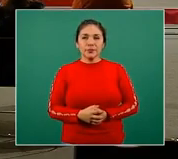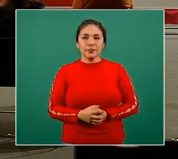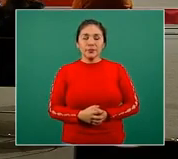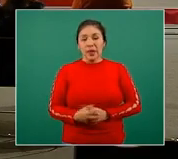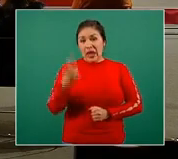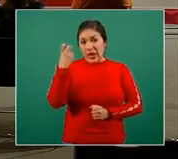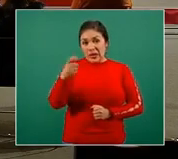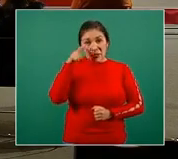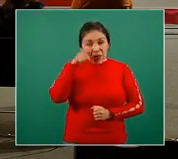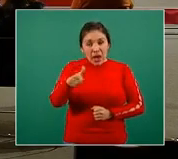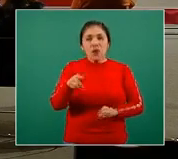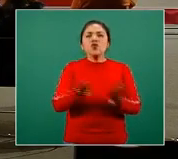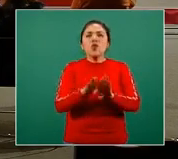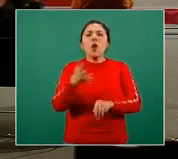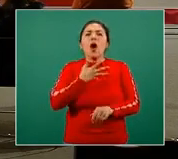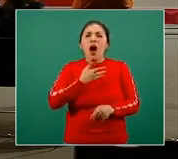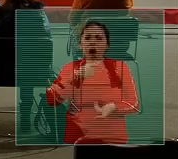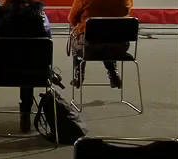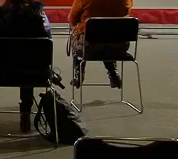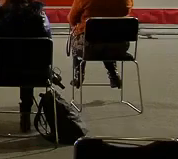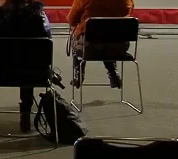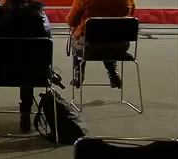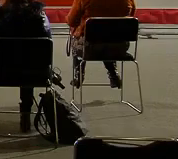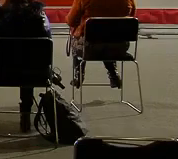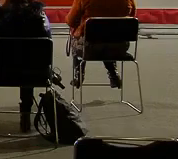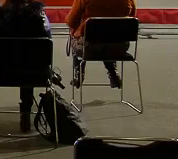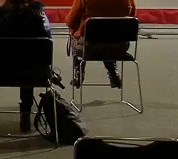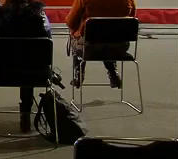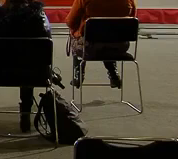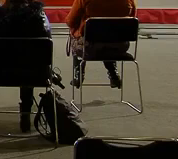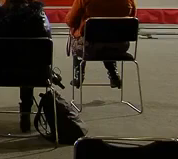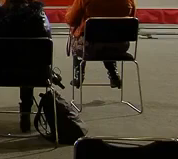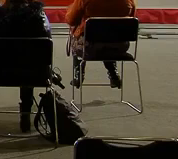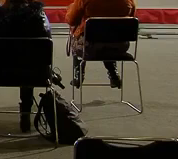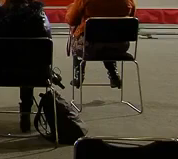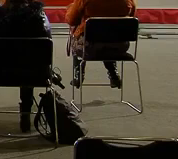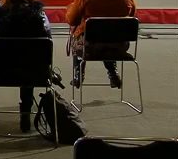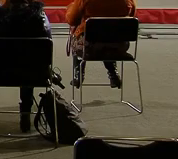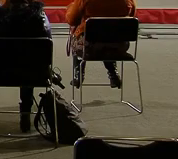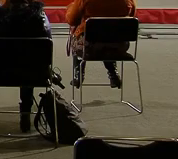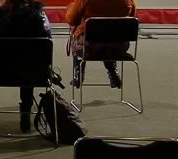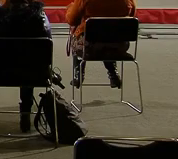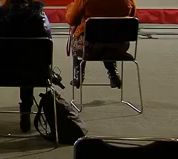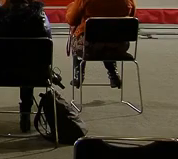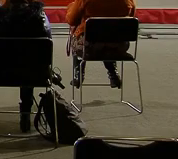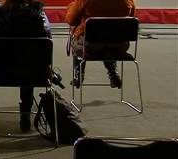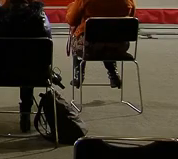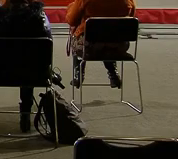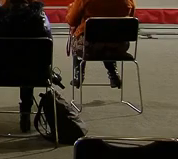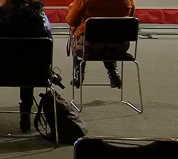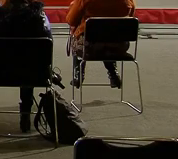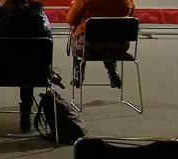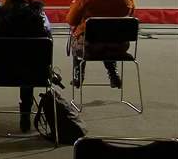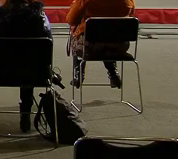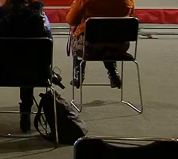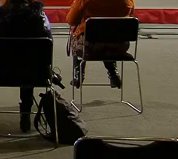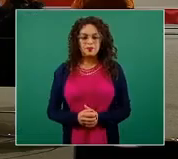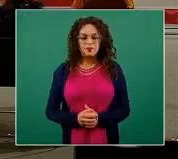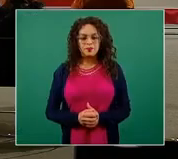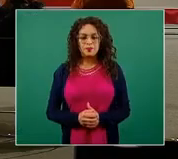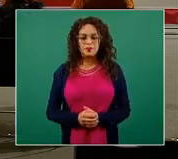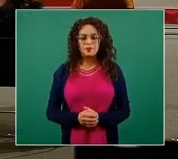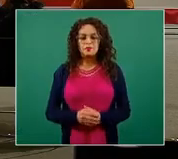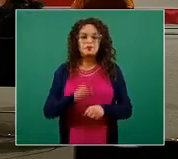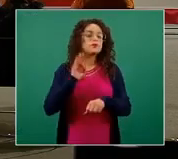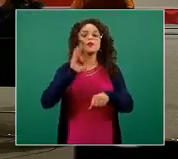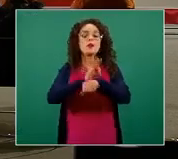compatible con la protección contra COVID-19 grave, pero todavía tiene que demostrarse